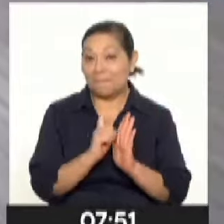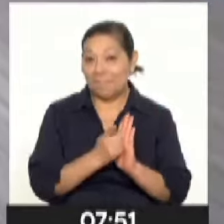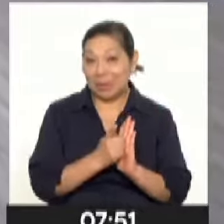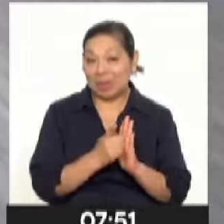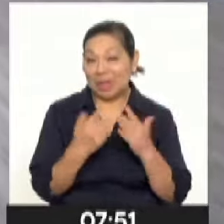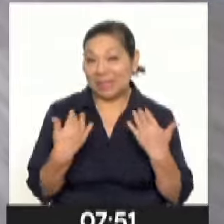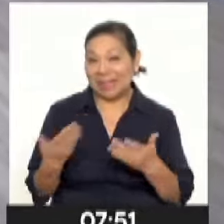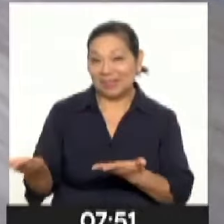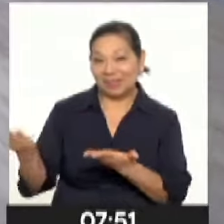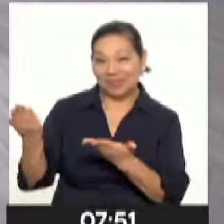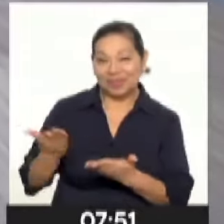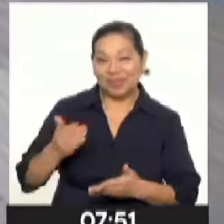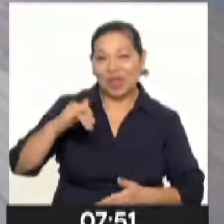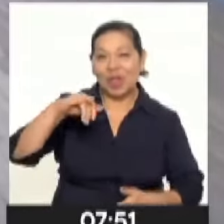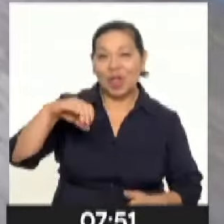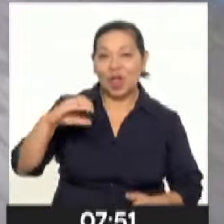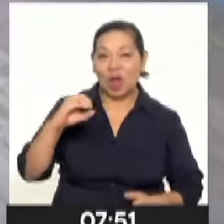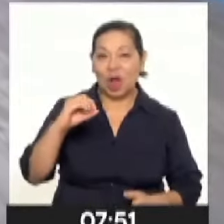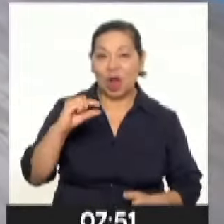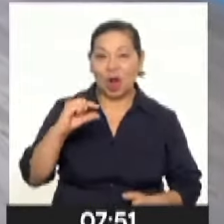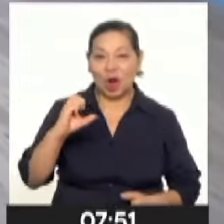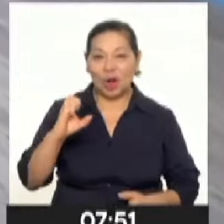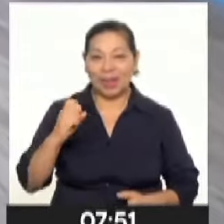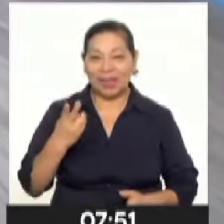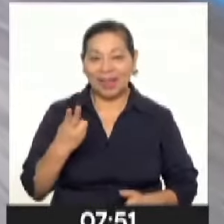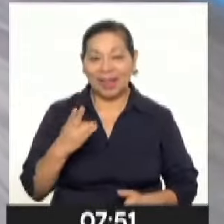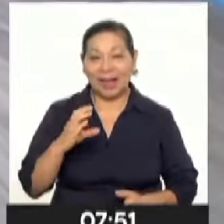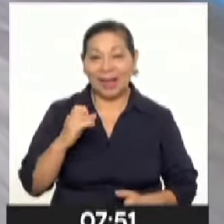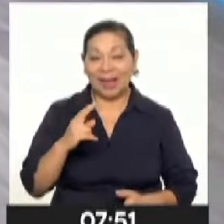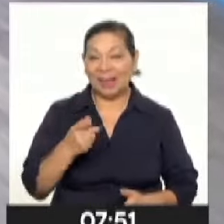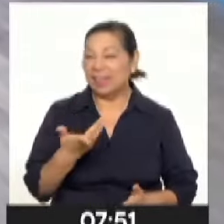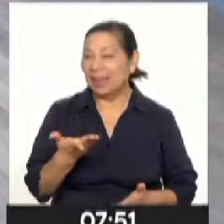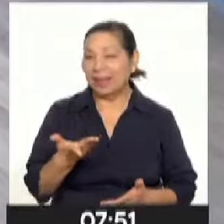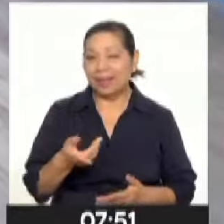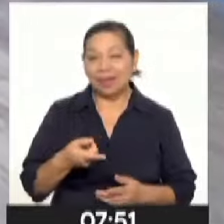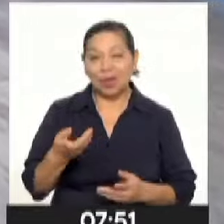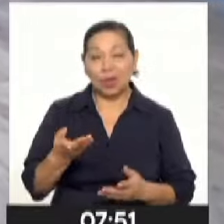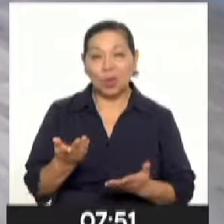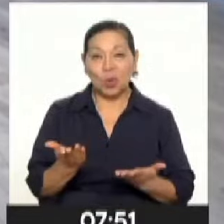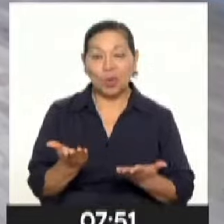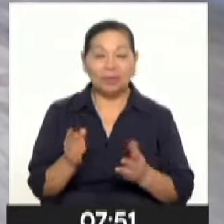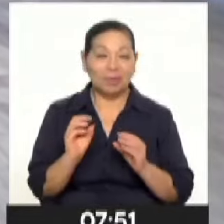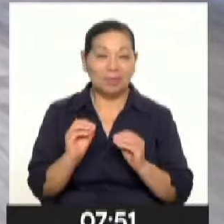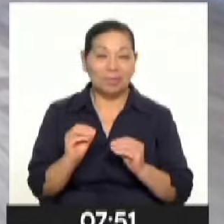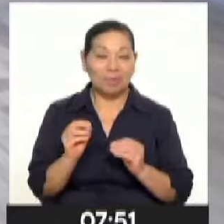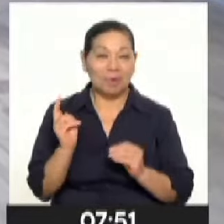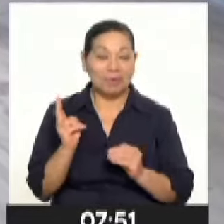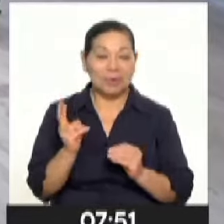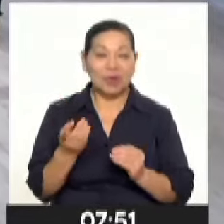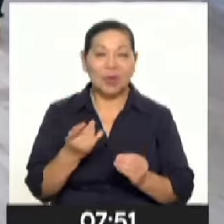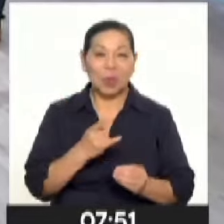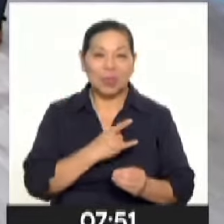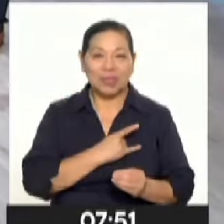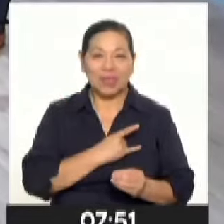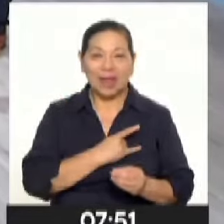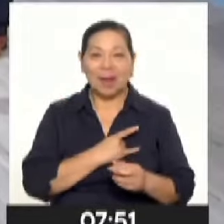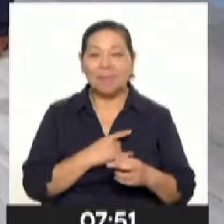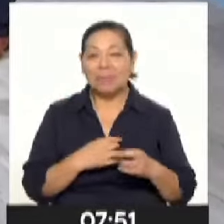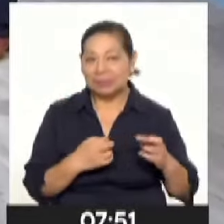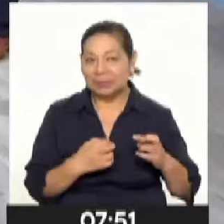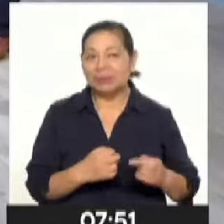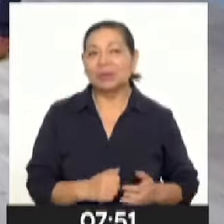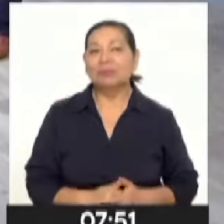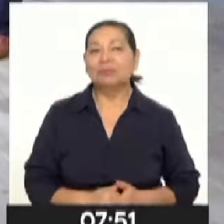7:51 de la mañana. Ya está con nosotros Jorge Carrillo, docente y experto de finanzas de la Pacífico Business School. ¿Cómo está, Jorge? ¿Qué tal? ¿Qué nos traes el día